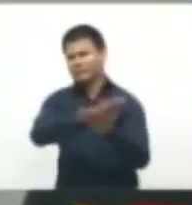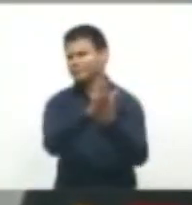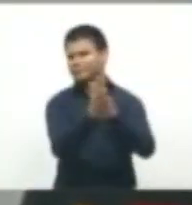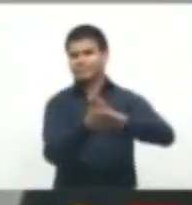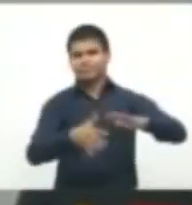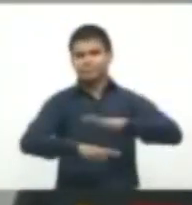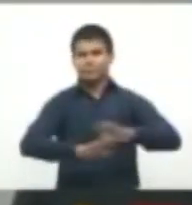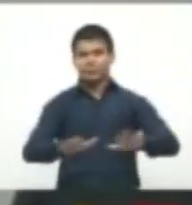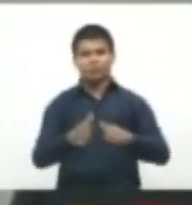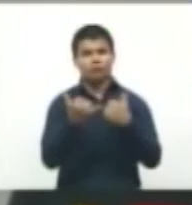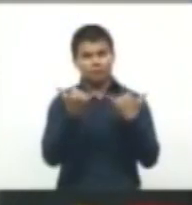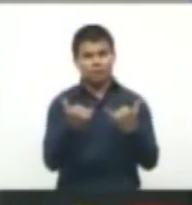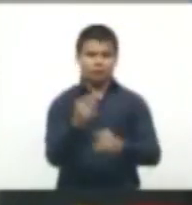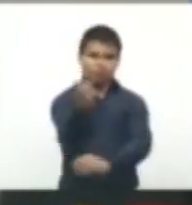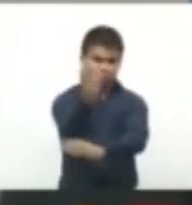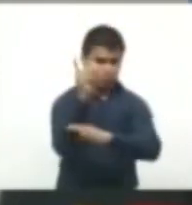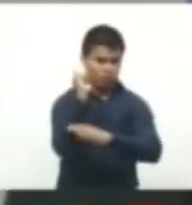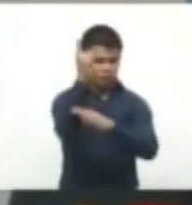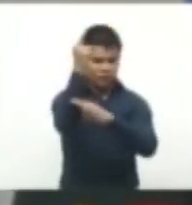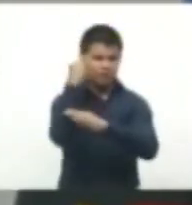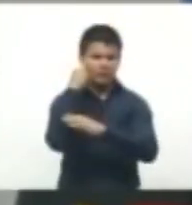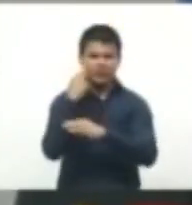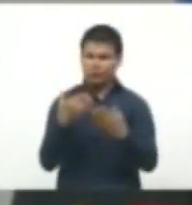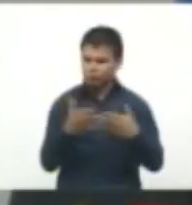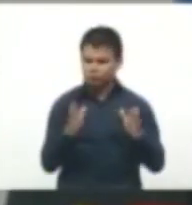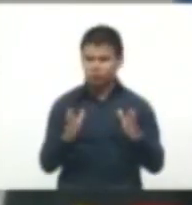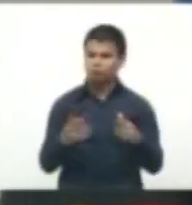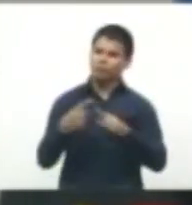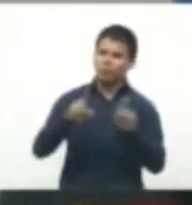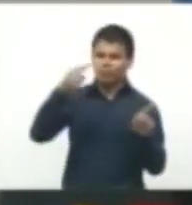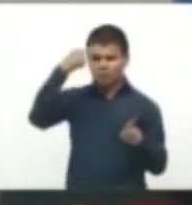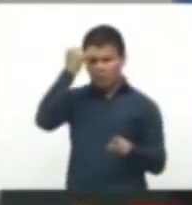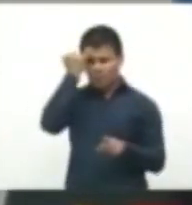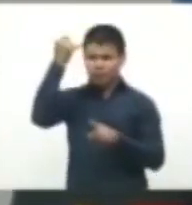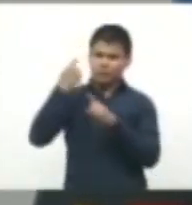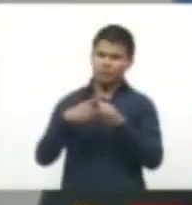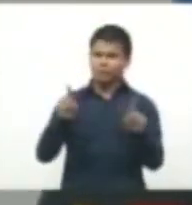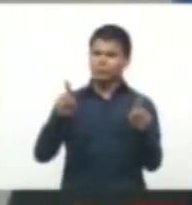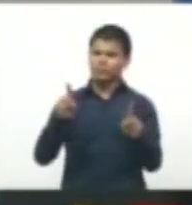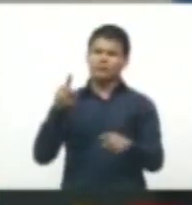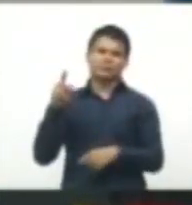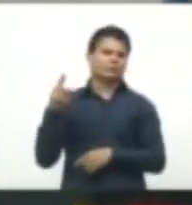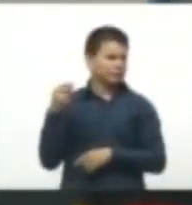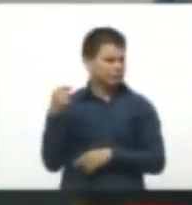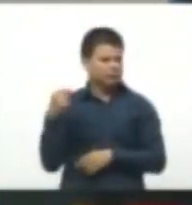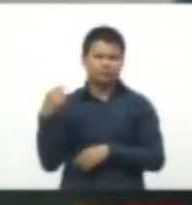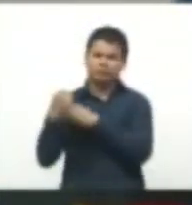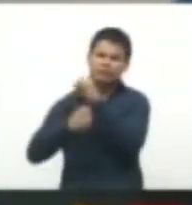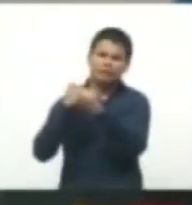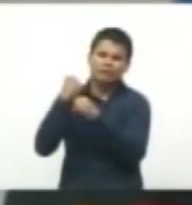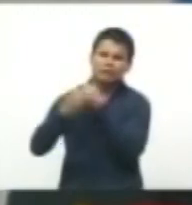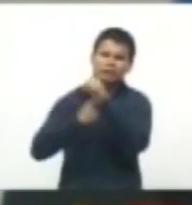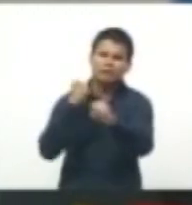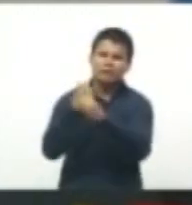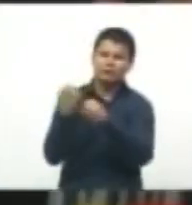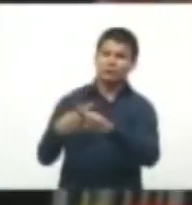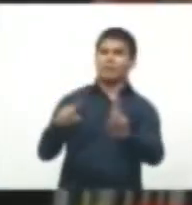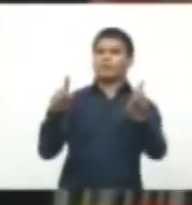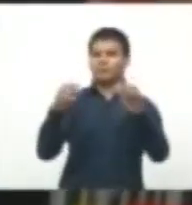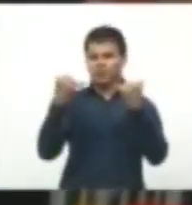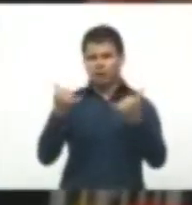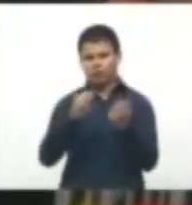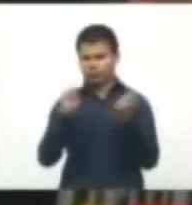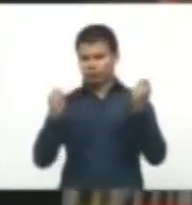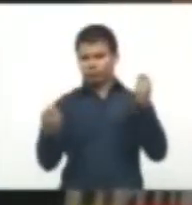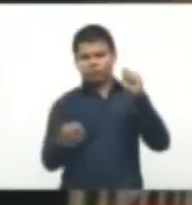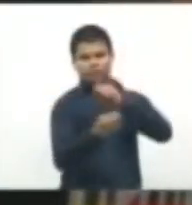buscando una salida política al conflicto, resolviendo las diferencias que nos han separado durante décadas". Además resaltó: "Debemos cambiar lo que haya que cambiar para